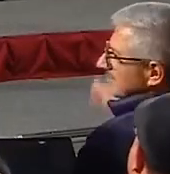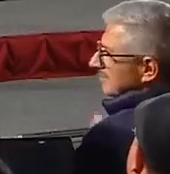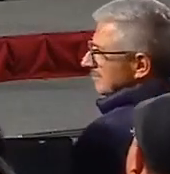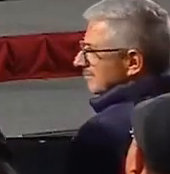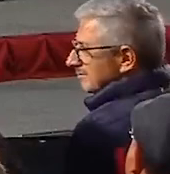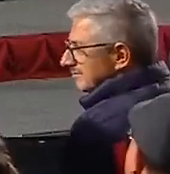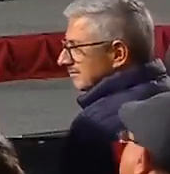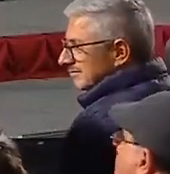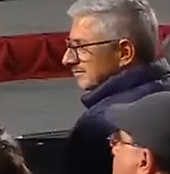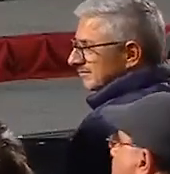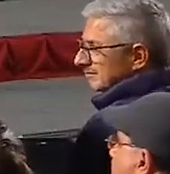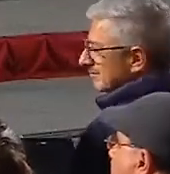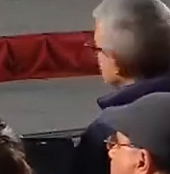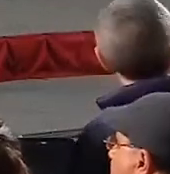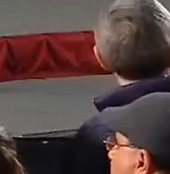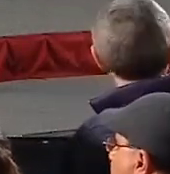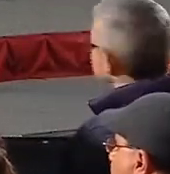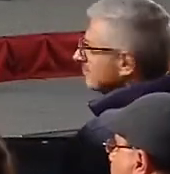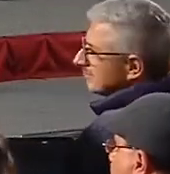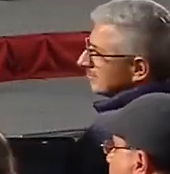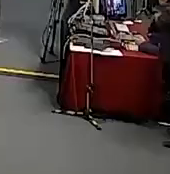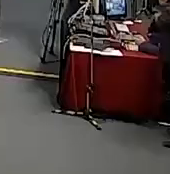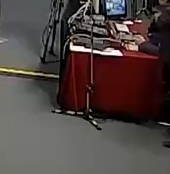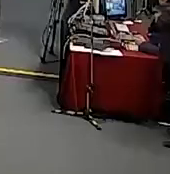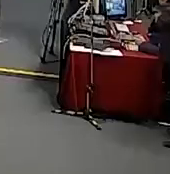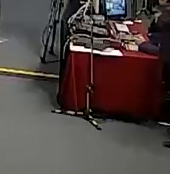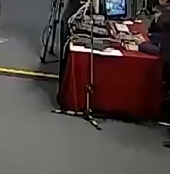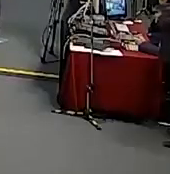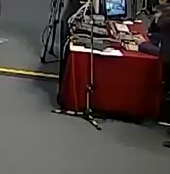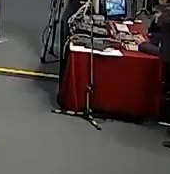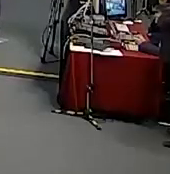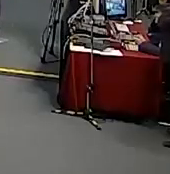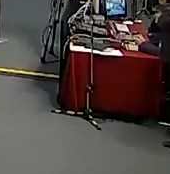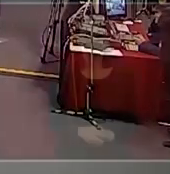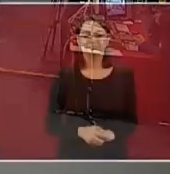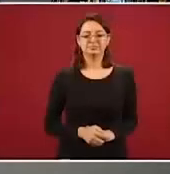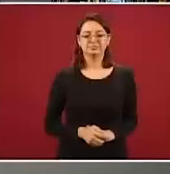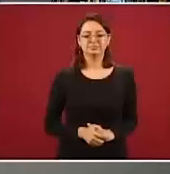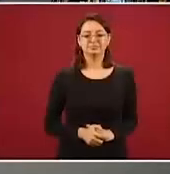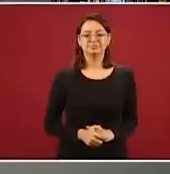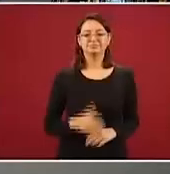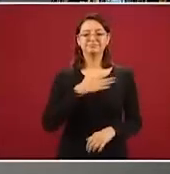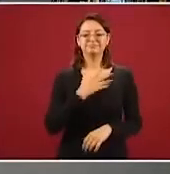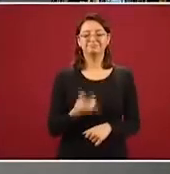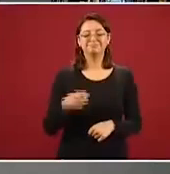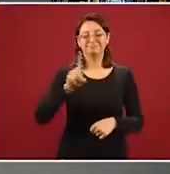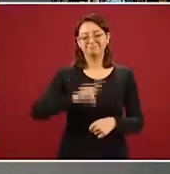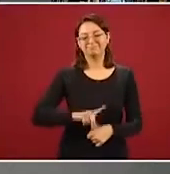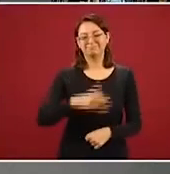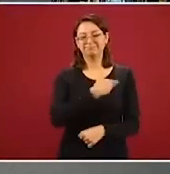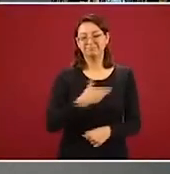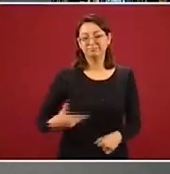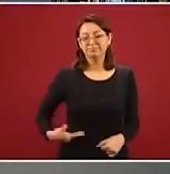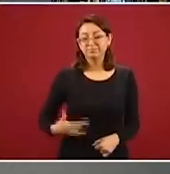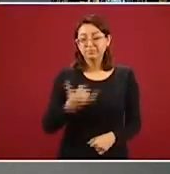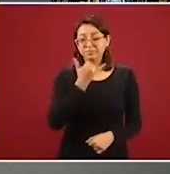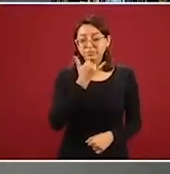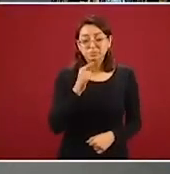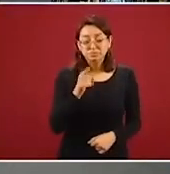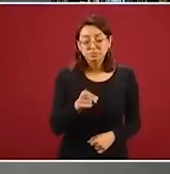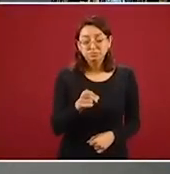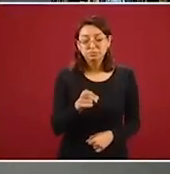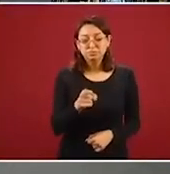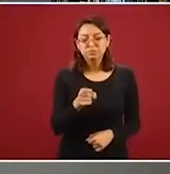Compañera. A ver. Buen día, presidente. Daniel Escobar, corresponsal de Atiempo.tv. Pues precisamente el tema allá ¿de afuera. ¿Dónde eres? Corresponsal